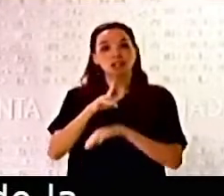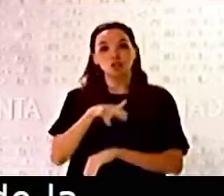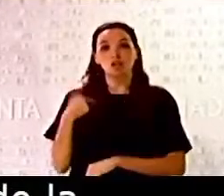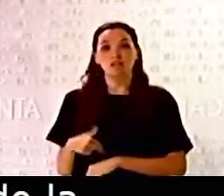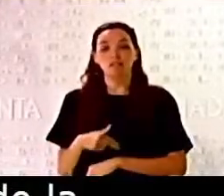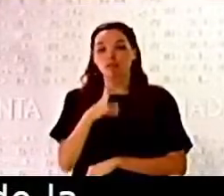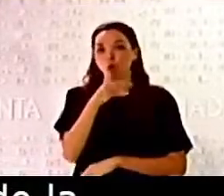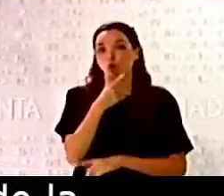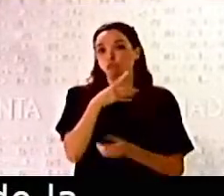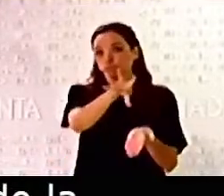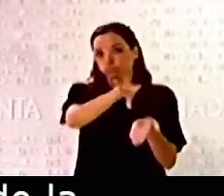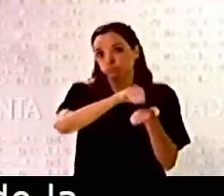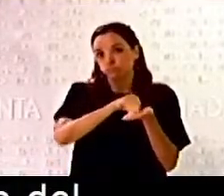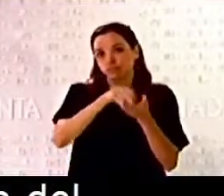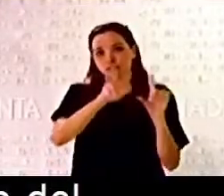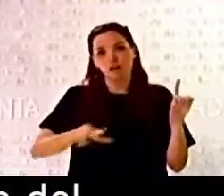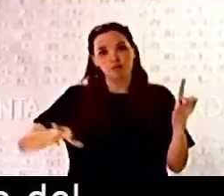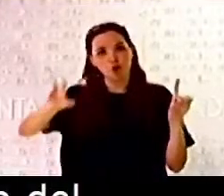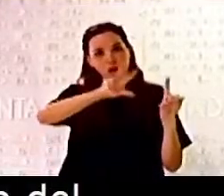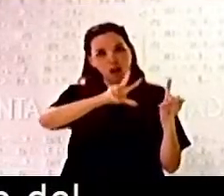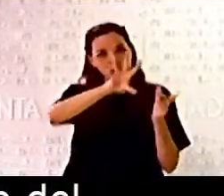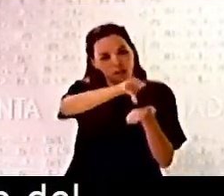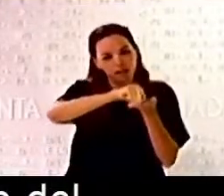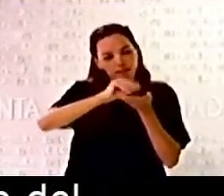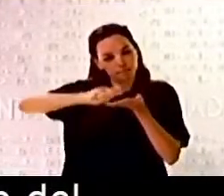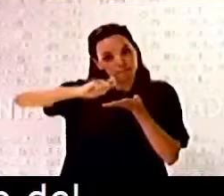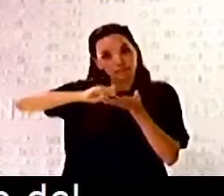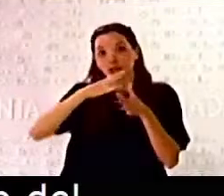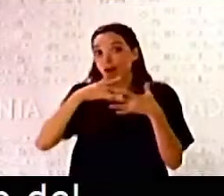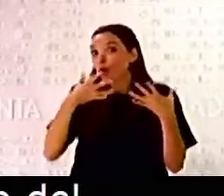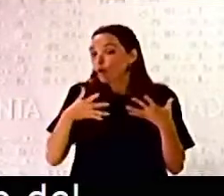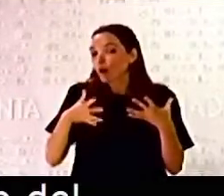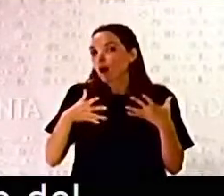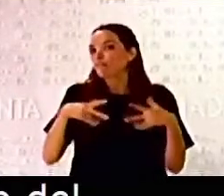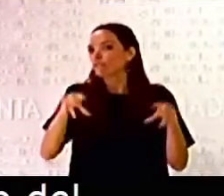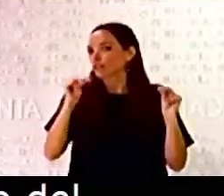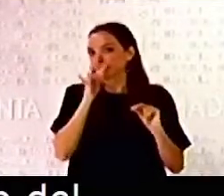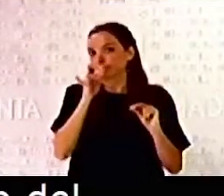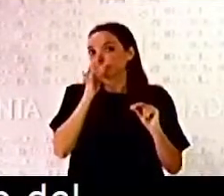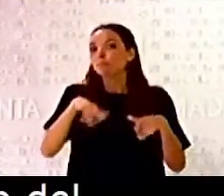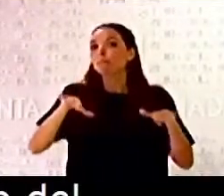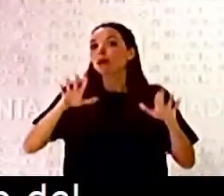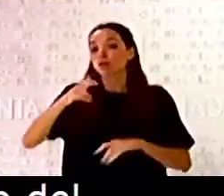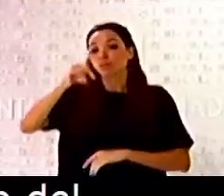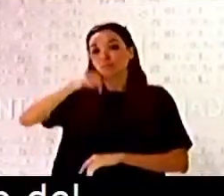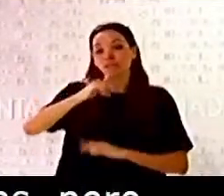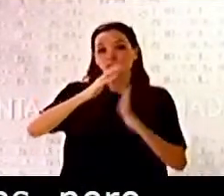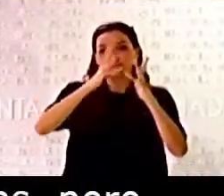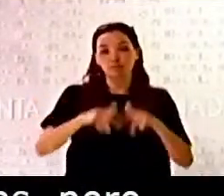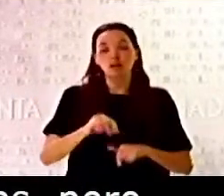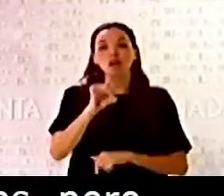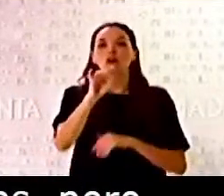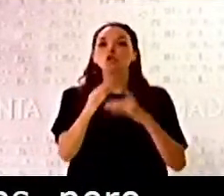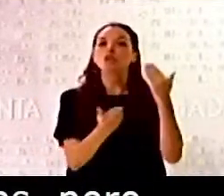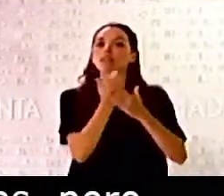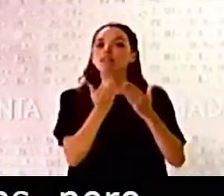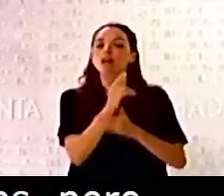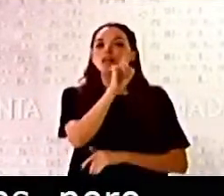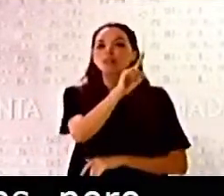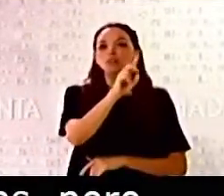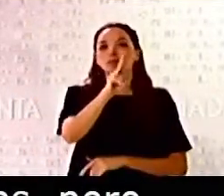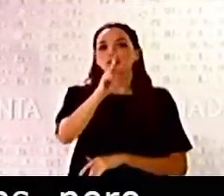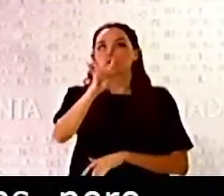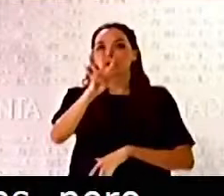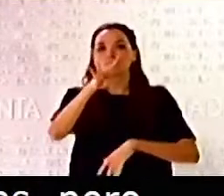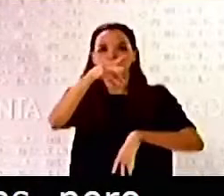datos nacionales, pero decirles que nosotros hoy daremos una incidencia acumulada a los 14 días de 124